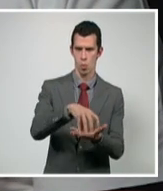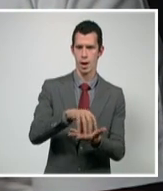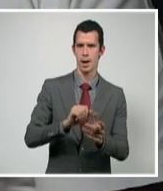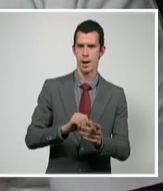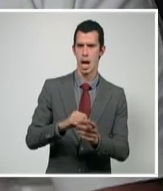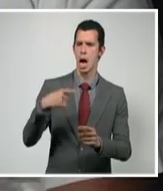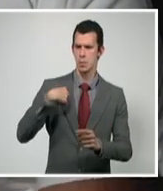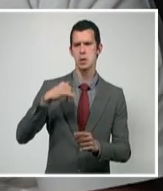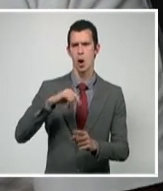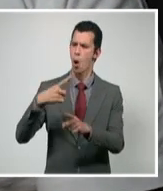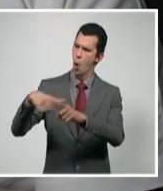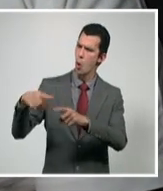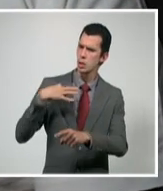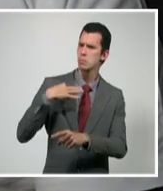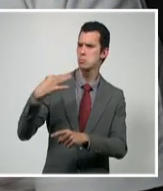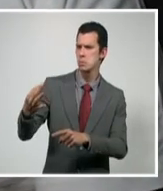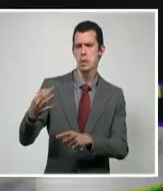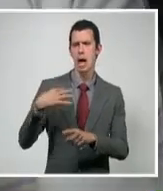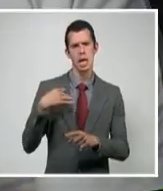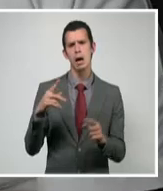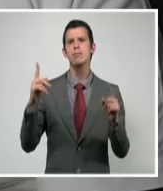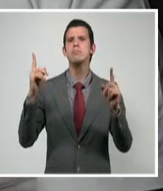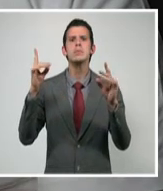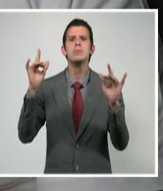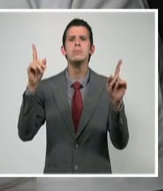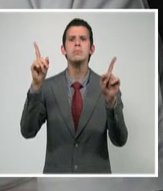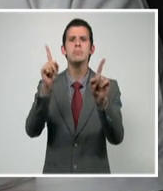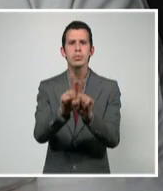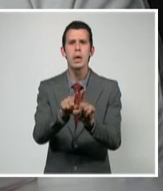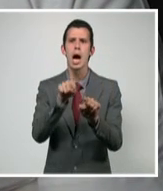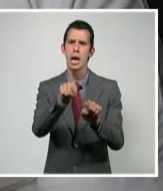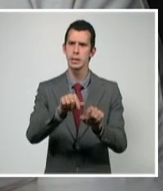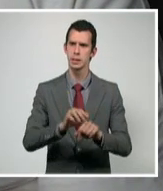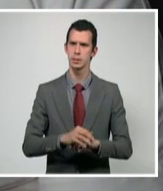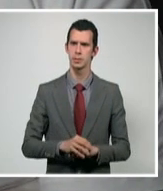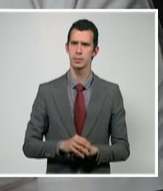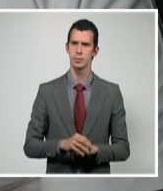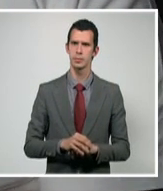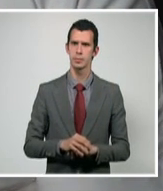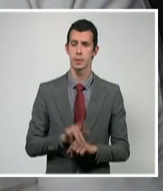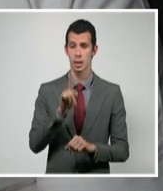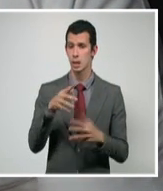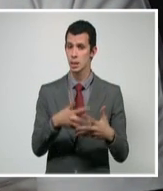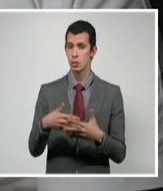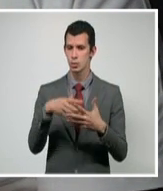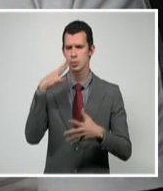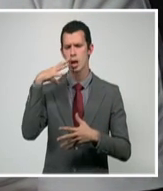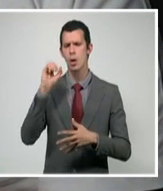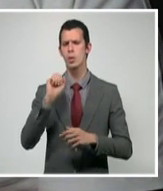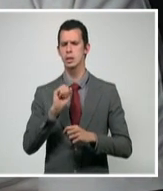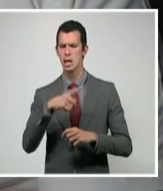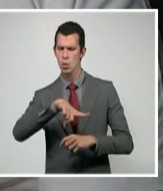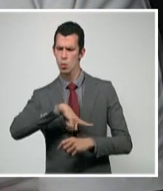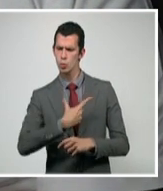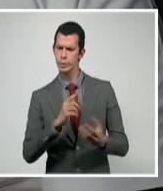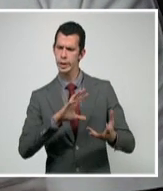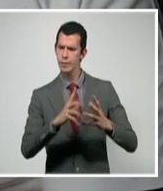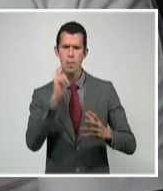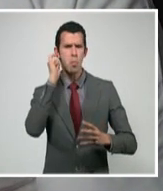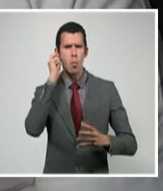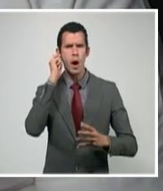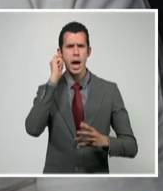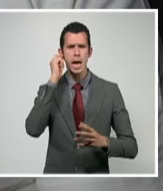Y los dos entramos en un programa de intercambio. Ellos se dieron cuenta rápidamente cuáles eran los intereses que tenía ella,